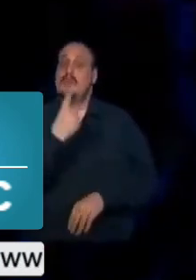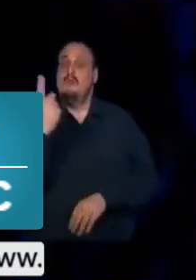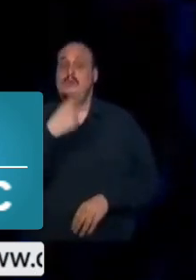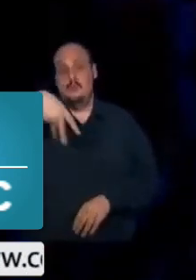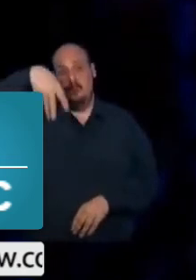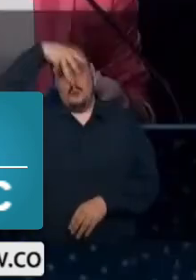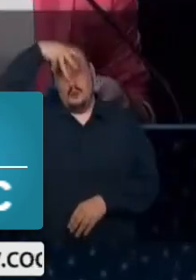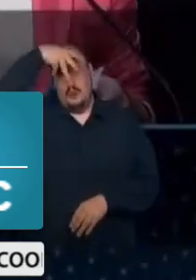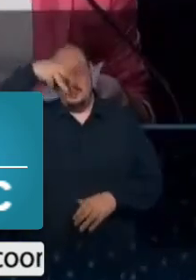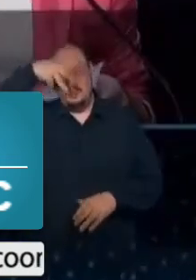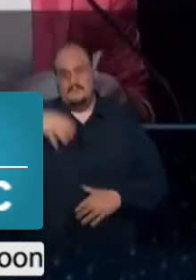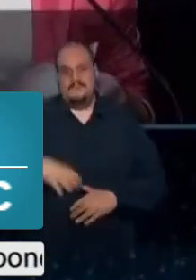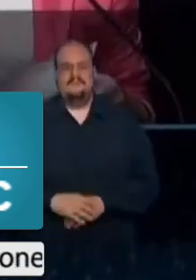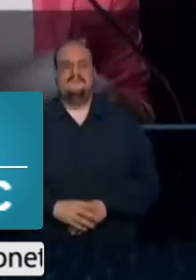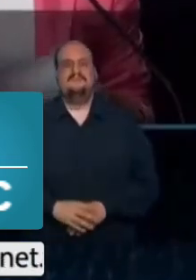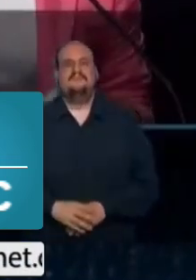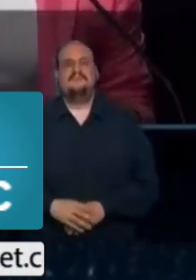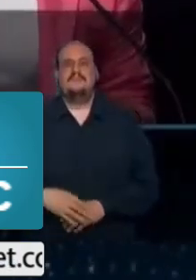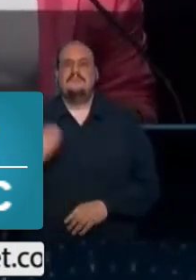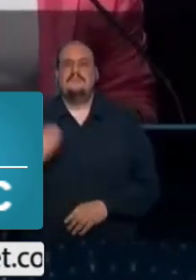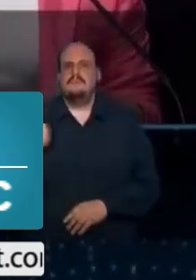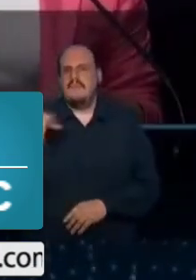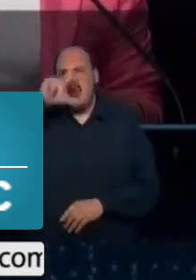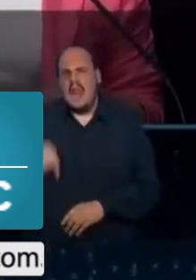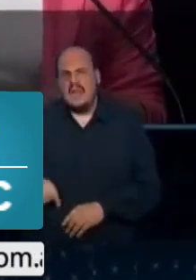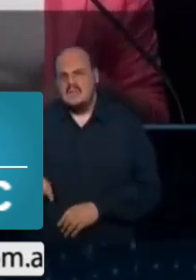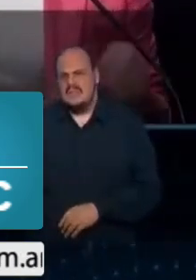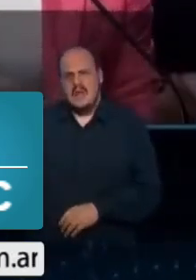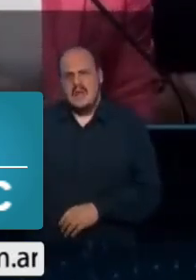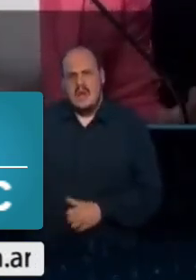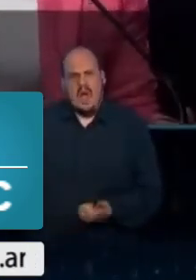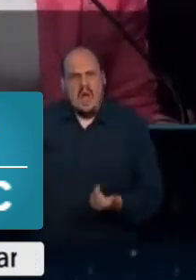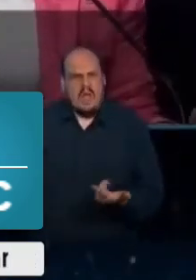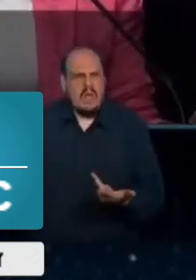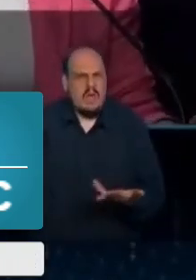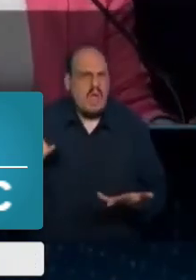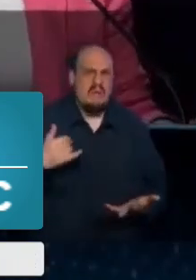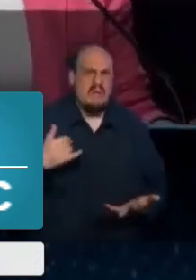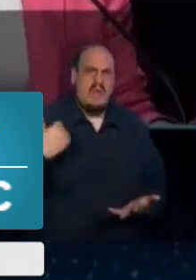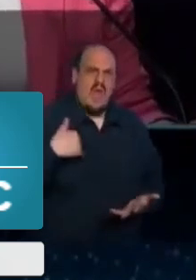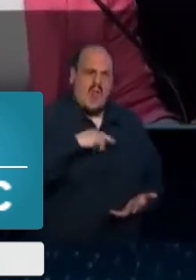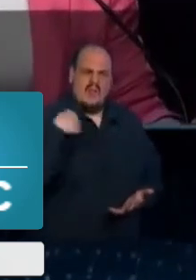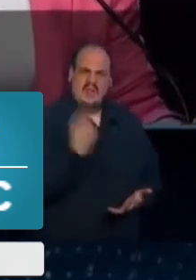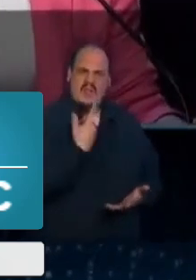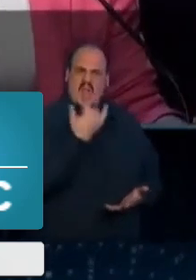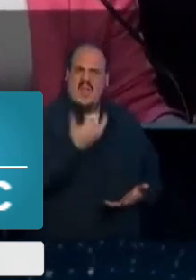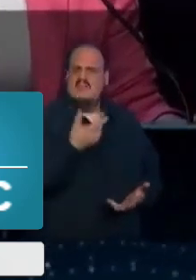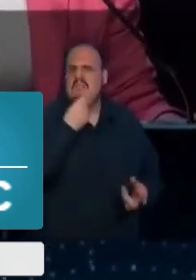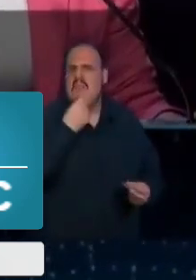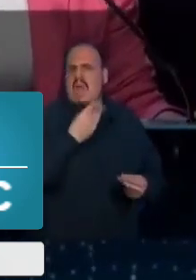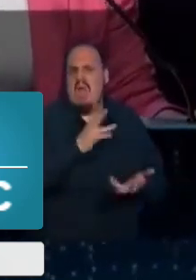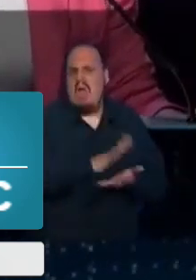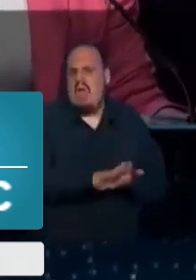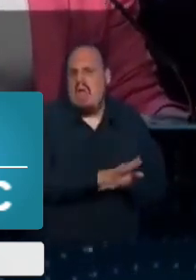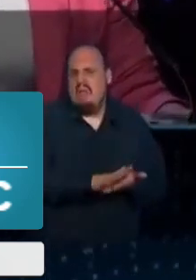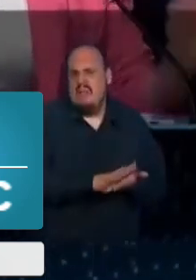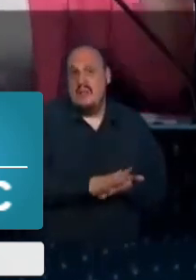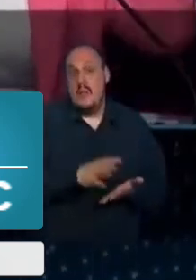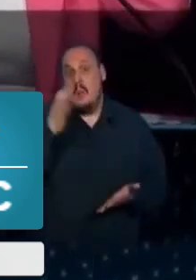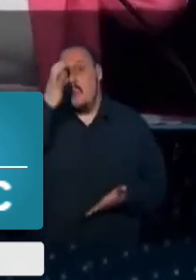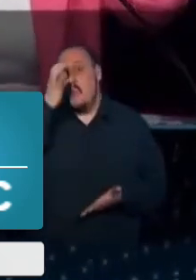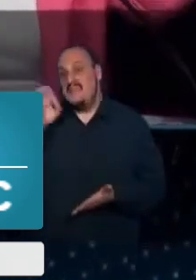en lo que fue el As paso quedó abajo en el primera vuelta y ahora masa está arriba para lo que es la